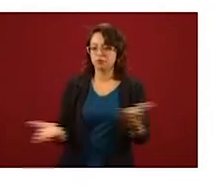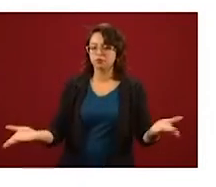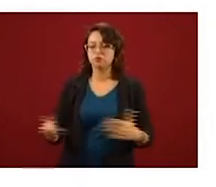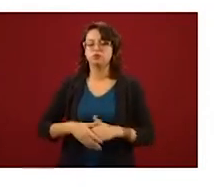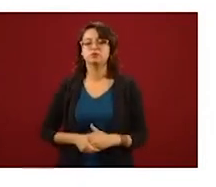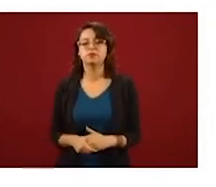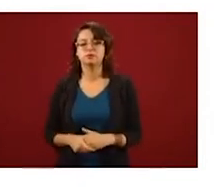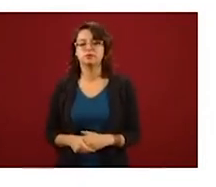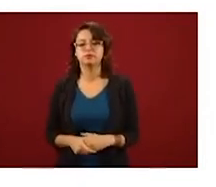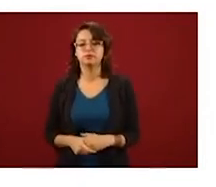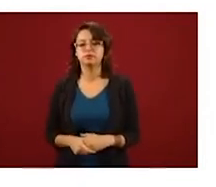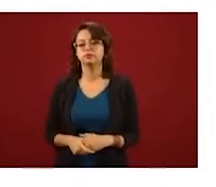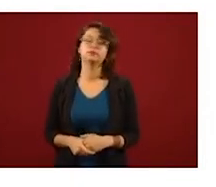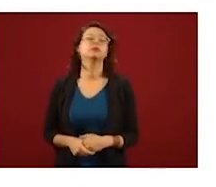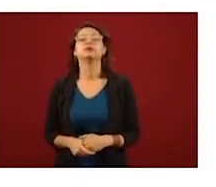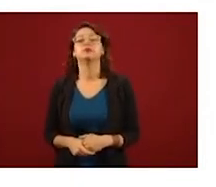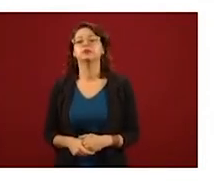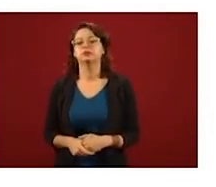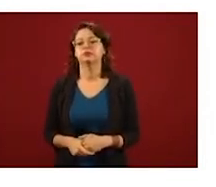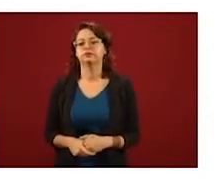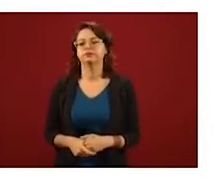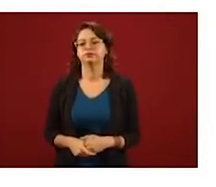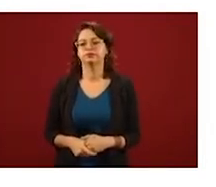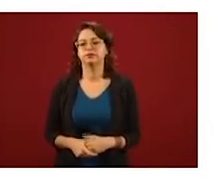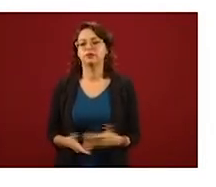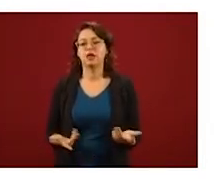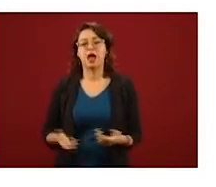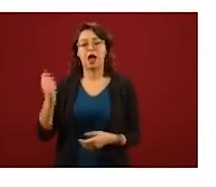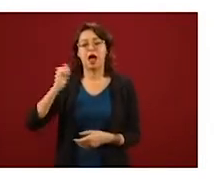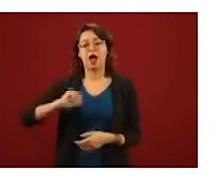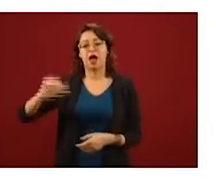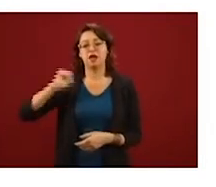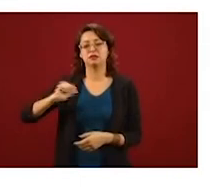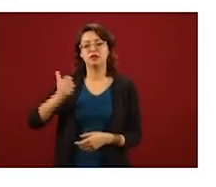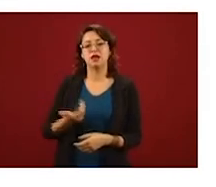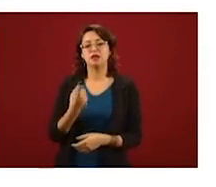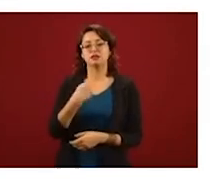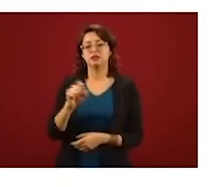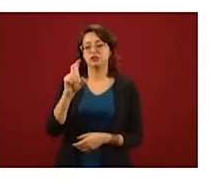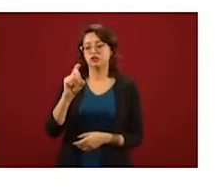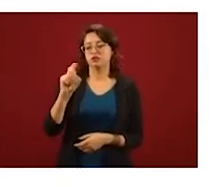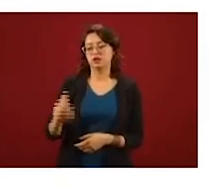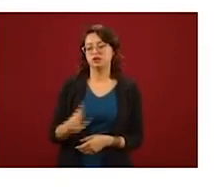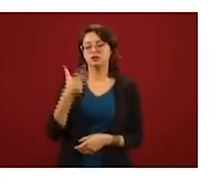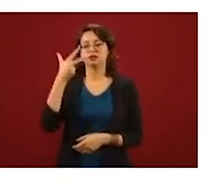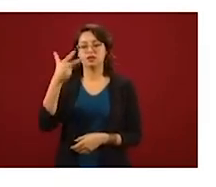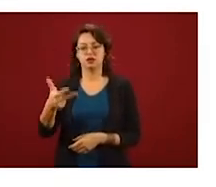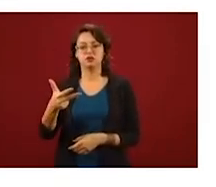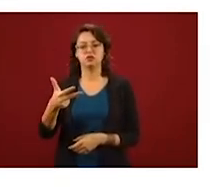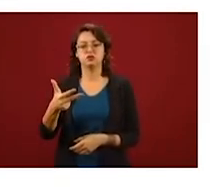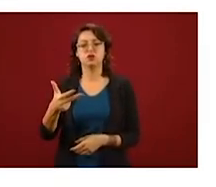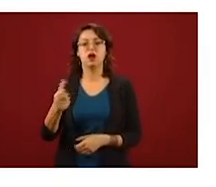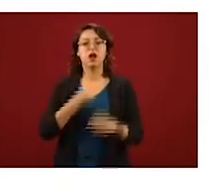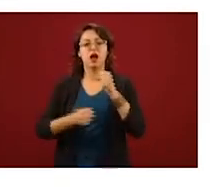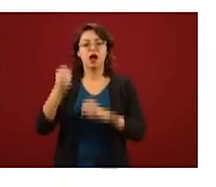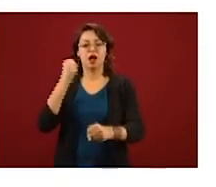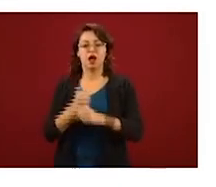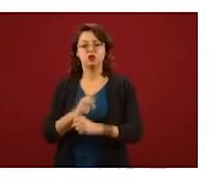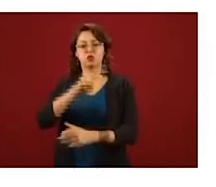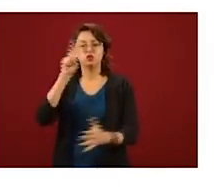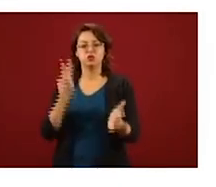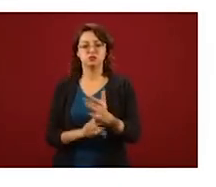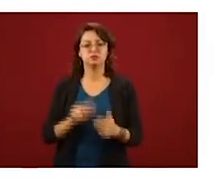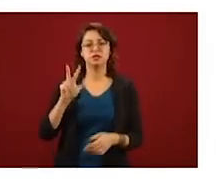efectivamente subimos, México sube del lugar 138, que estaba en